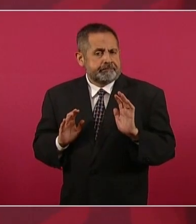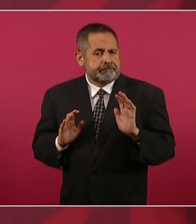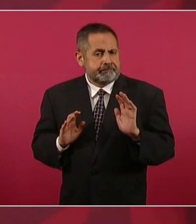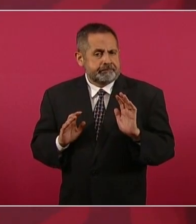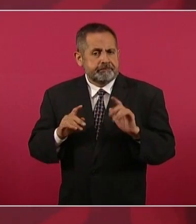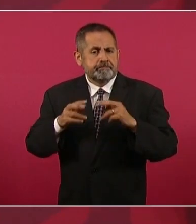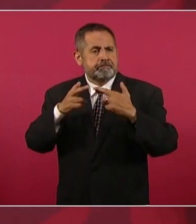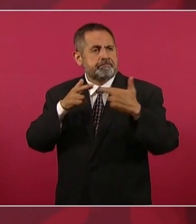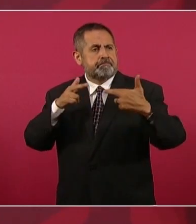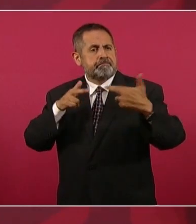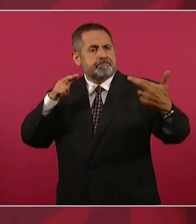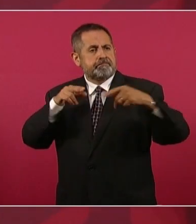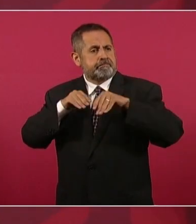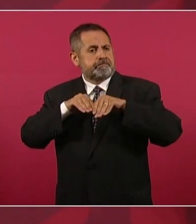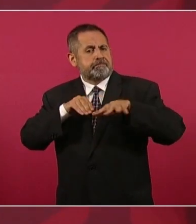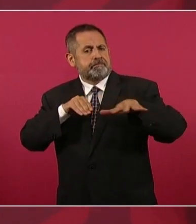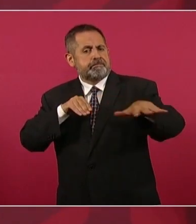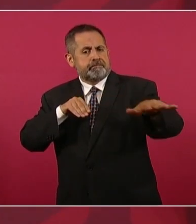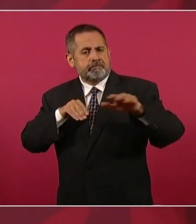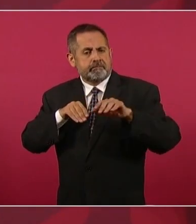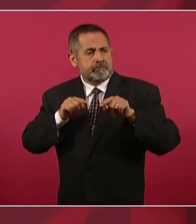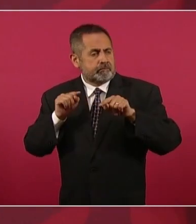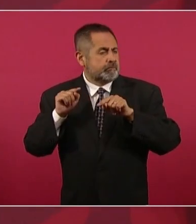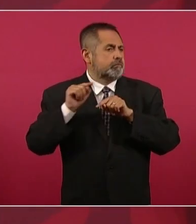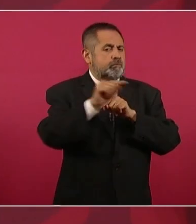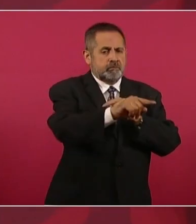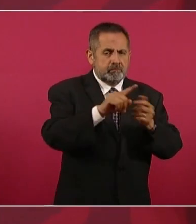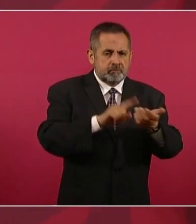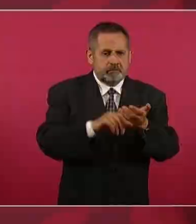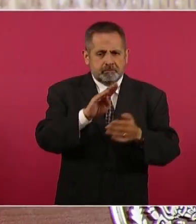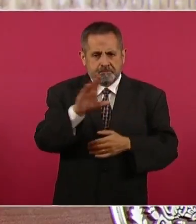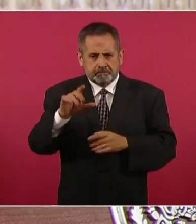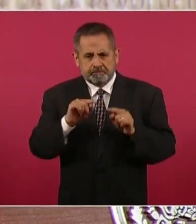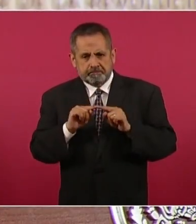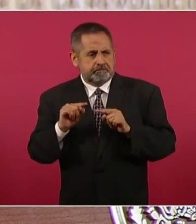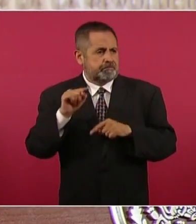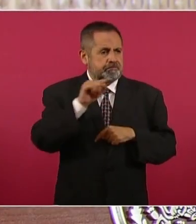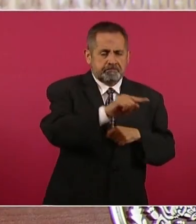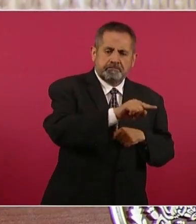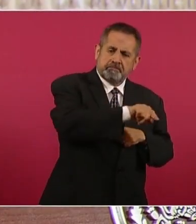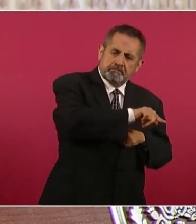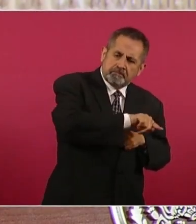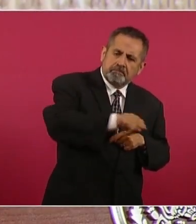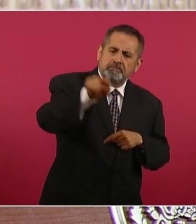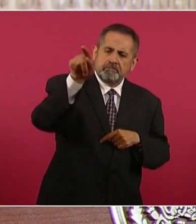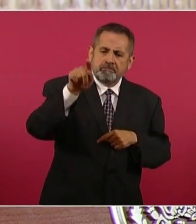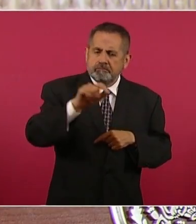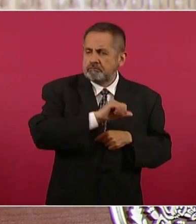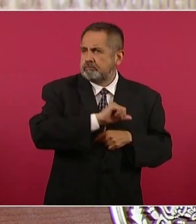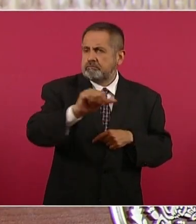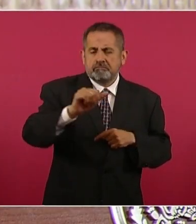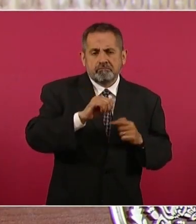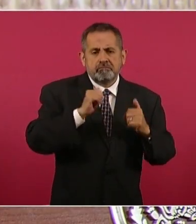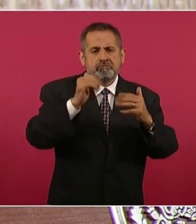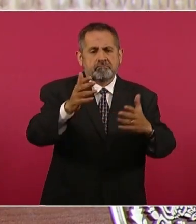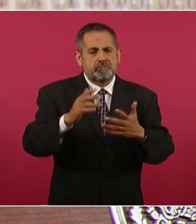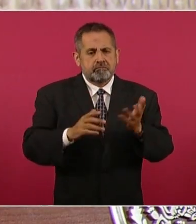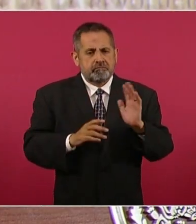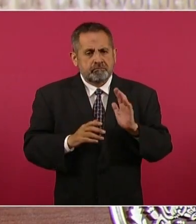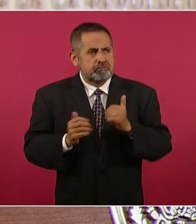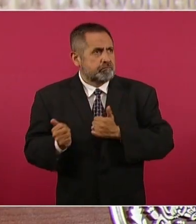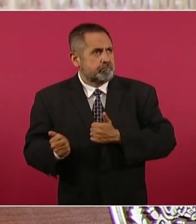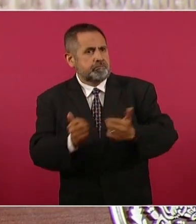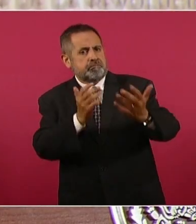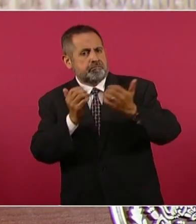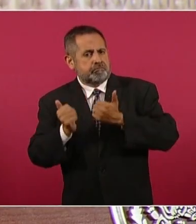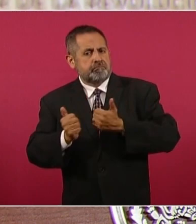líneas de transmisión en Baja California, sino poder hasta exportar